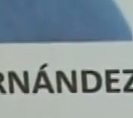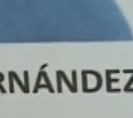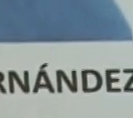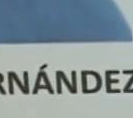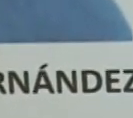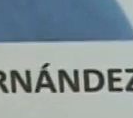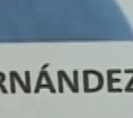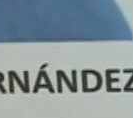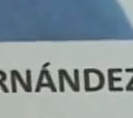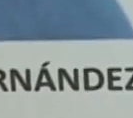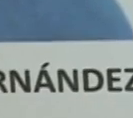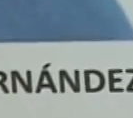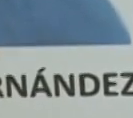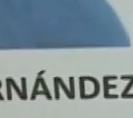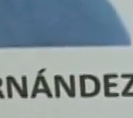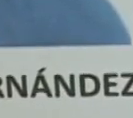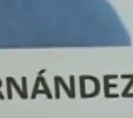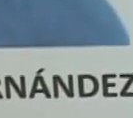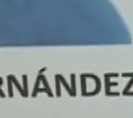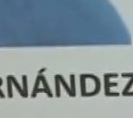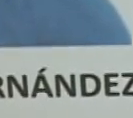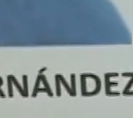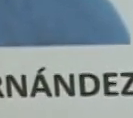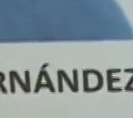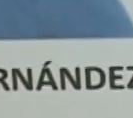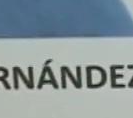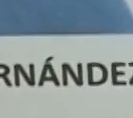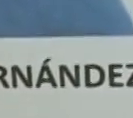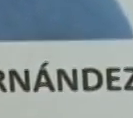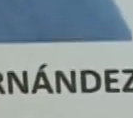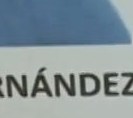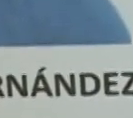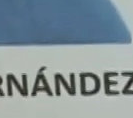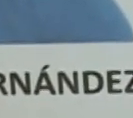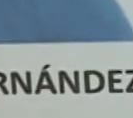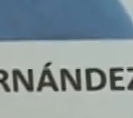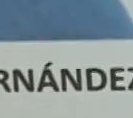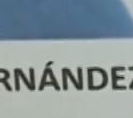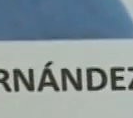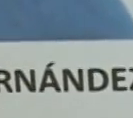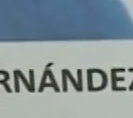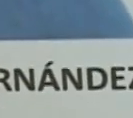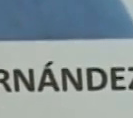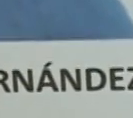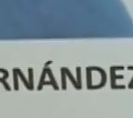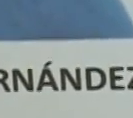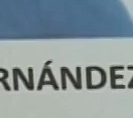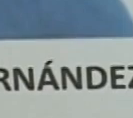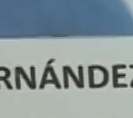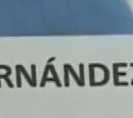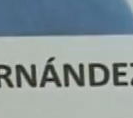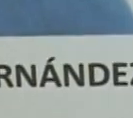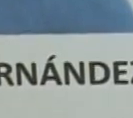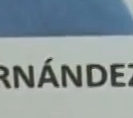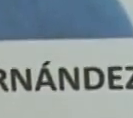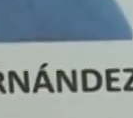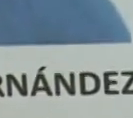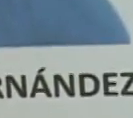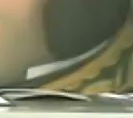José Alberto Socorro Hernández, alias Pepero. Ya ustedes conocieron parte de sus declaraciones.